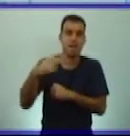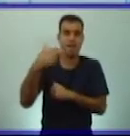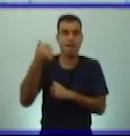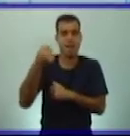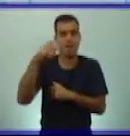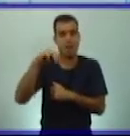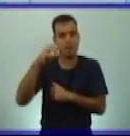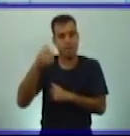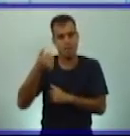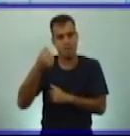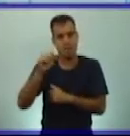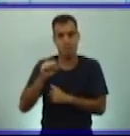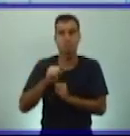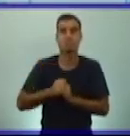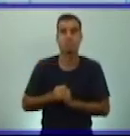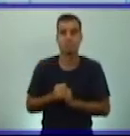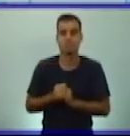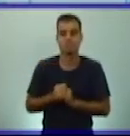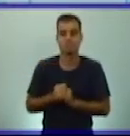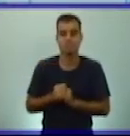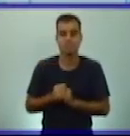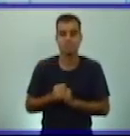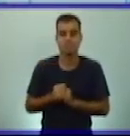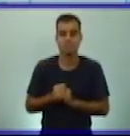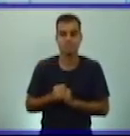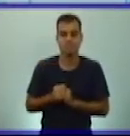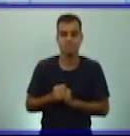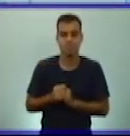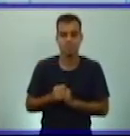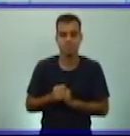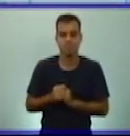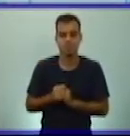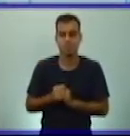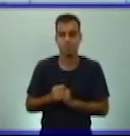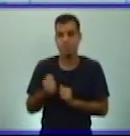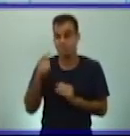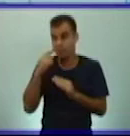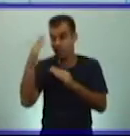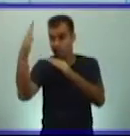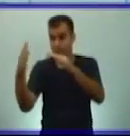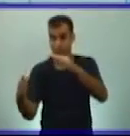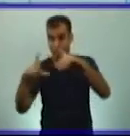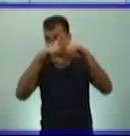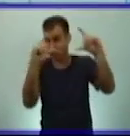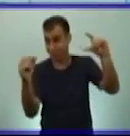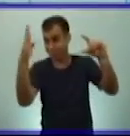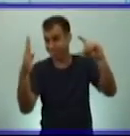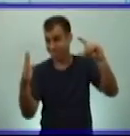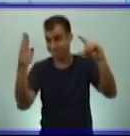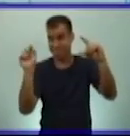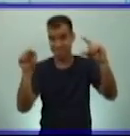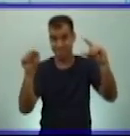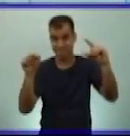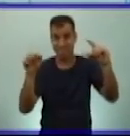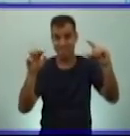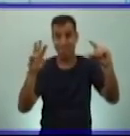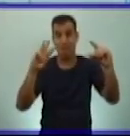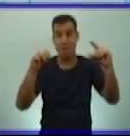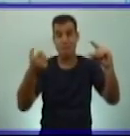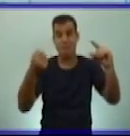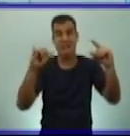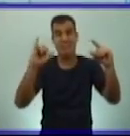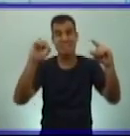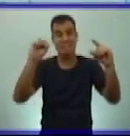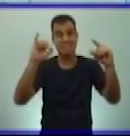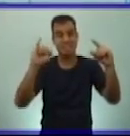septentrional. El estrecho de Maicí o Paso de los Vientos, con una anchura de 77 kilómetros, se halla al este, separándolo